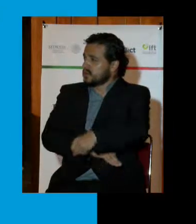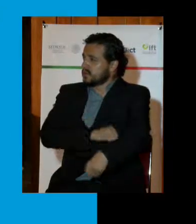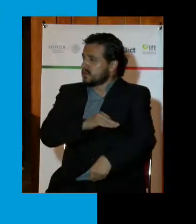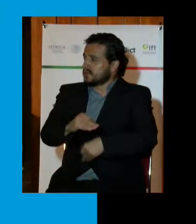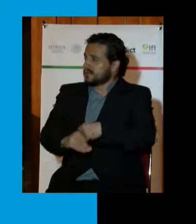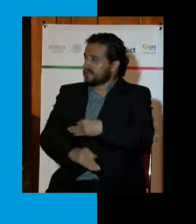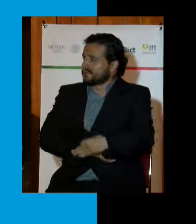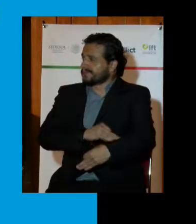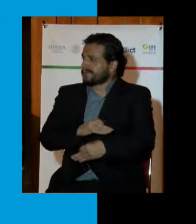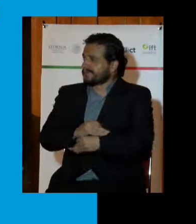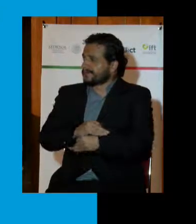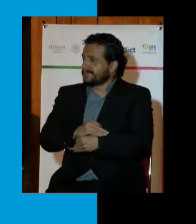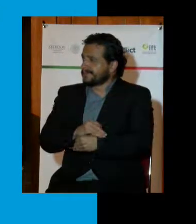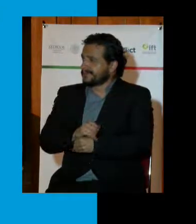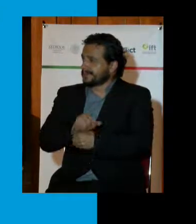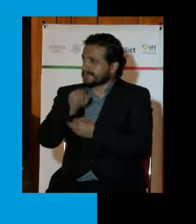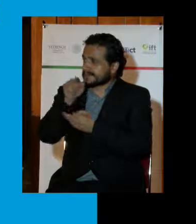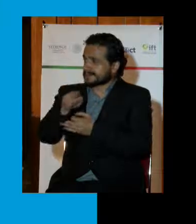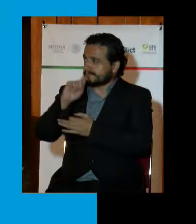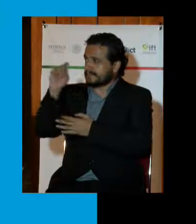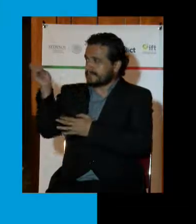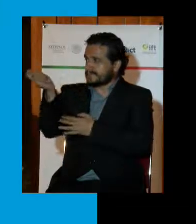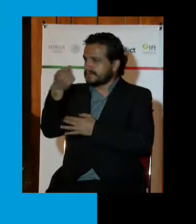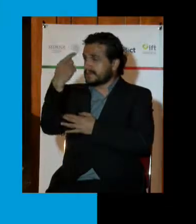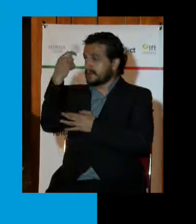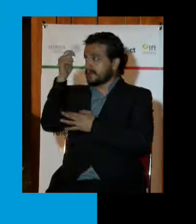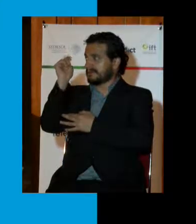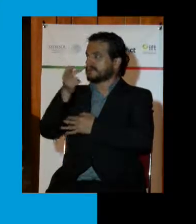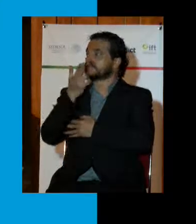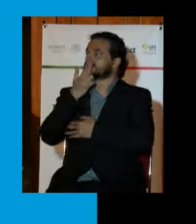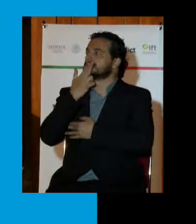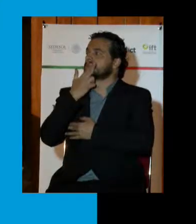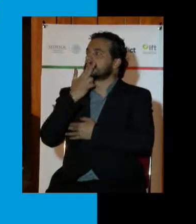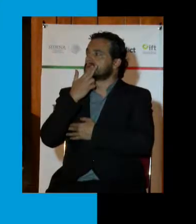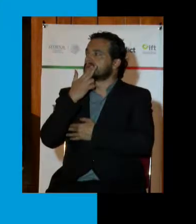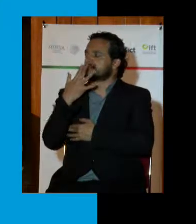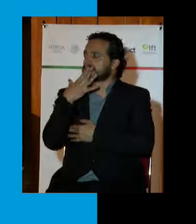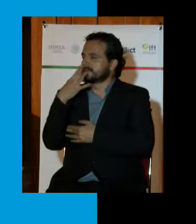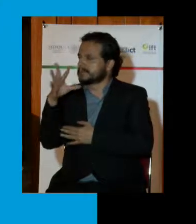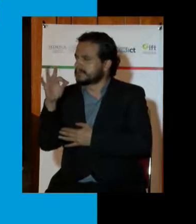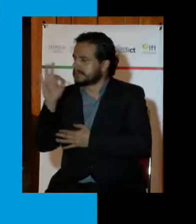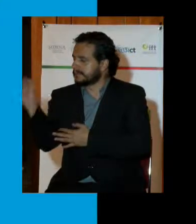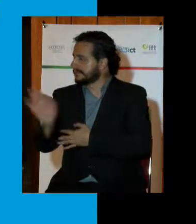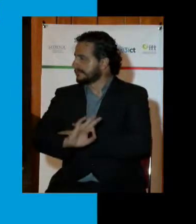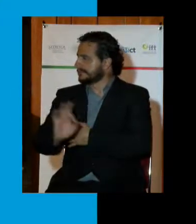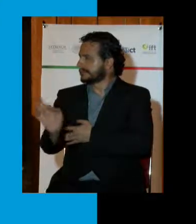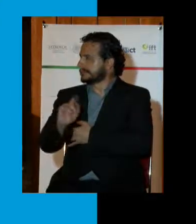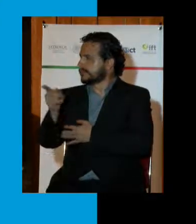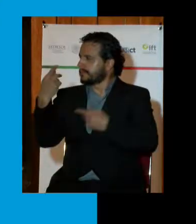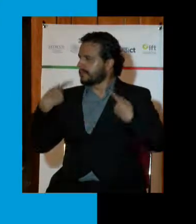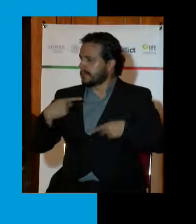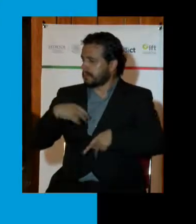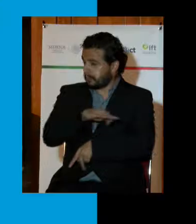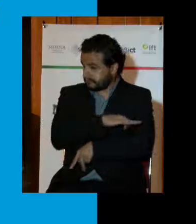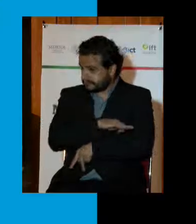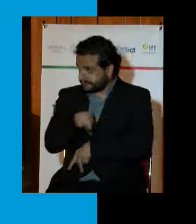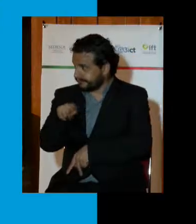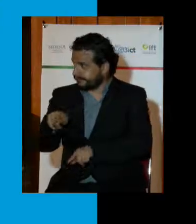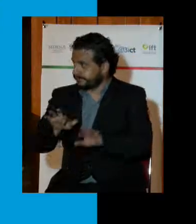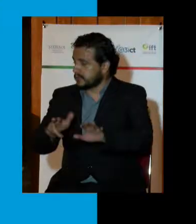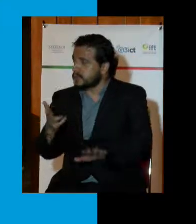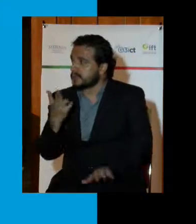Las tecnologías tienen que ser de un uso sencillo, tienen que ser fáciles para que todo mundo las utilice. Y creo que las empresas de